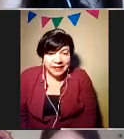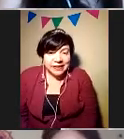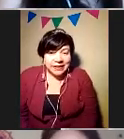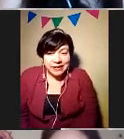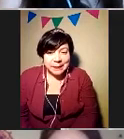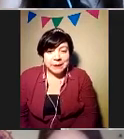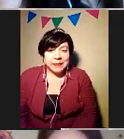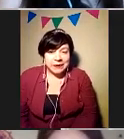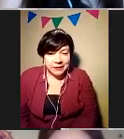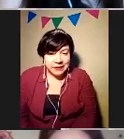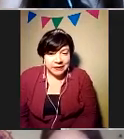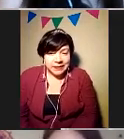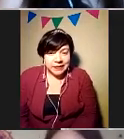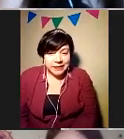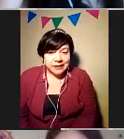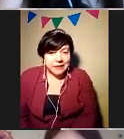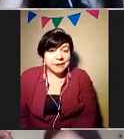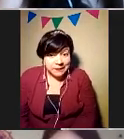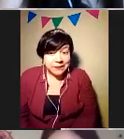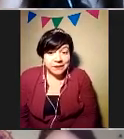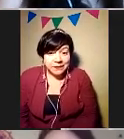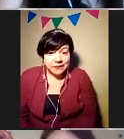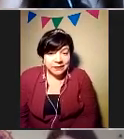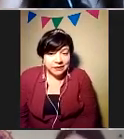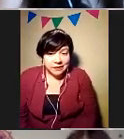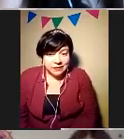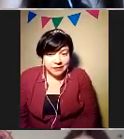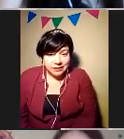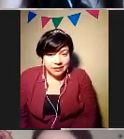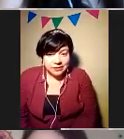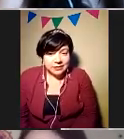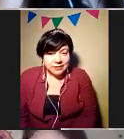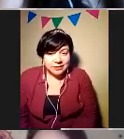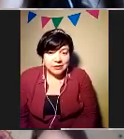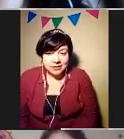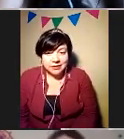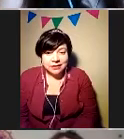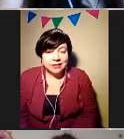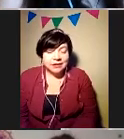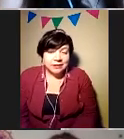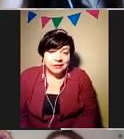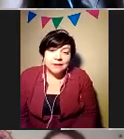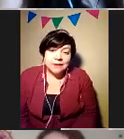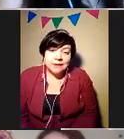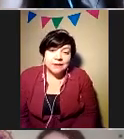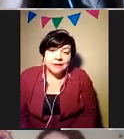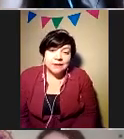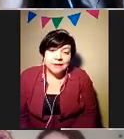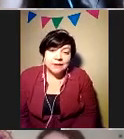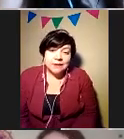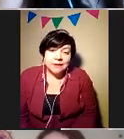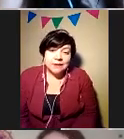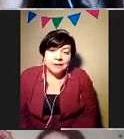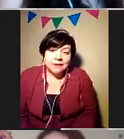entretenido ver un museo de la moda, y está como todo tan en vitrina y tan como a un metro de distancia y no lo toques y con luces